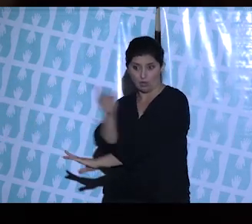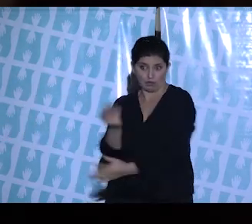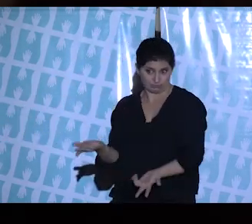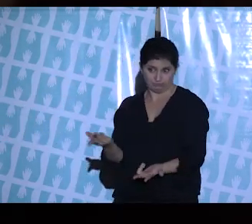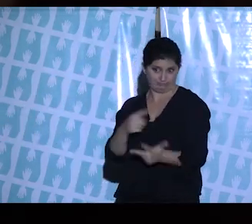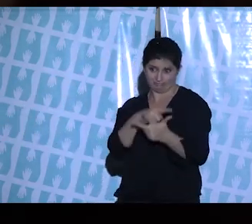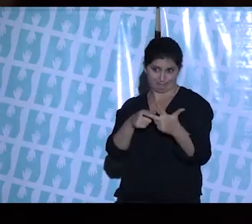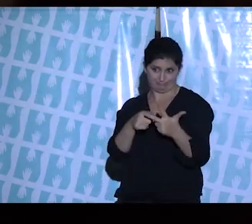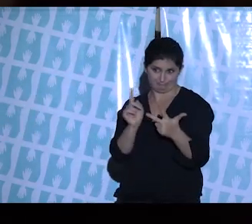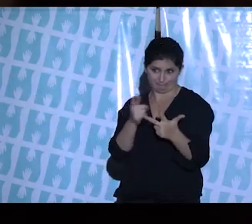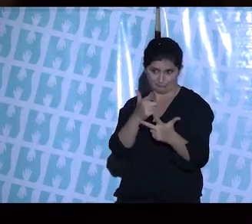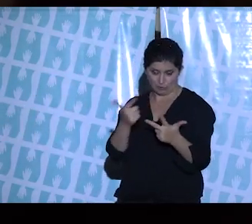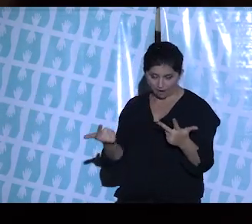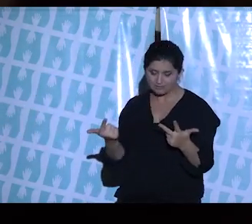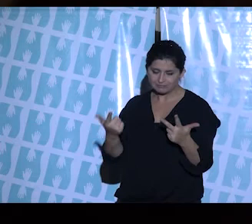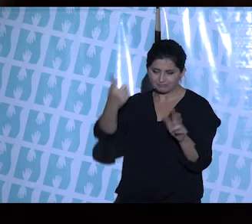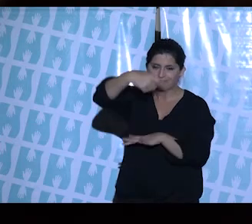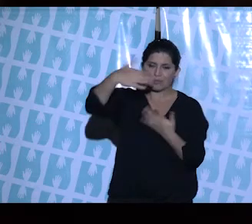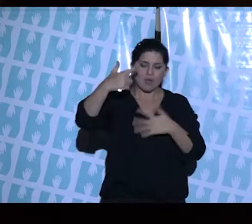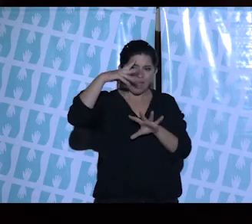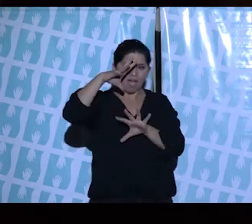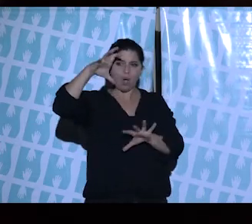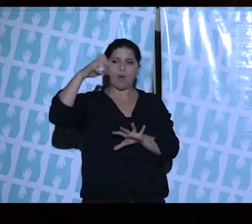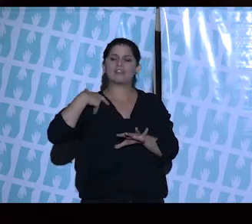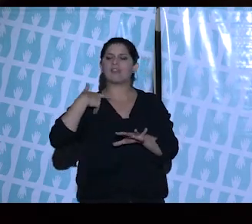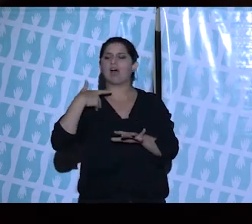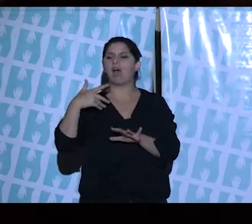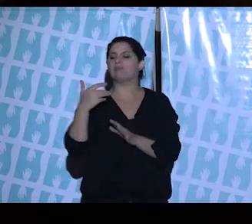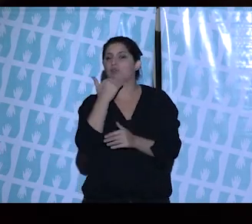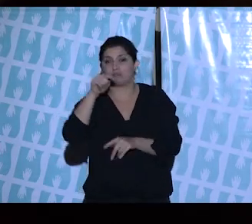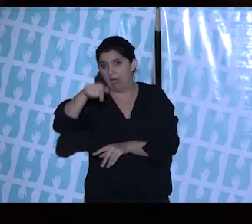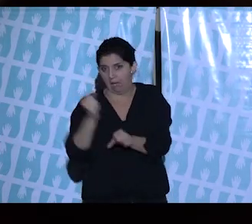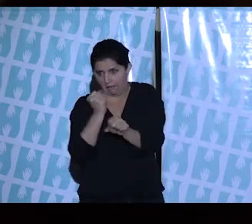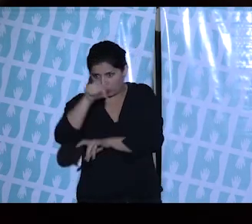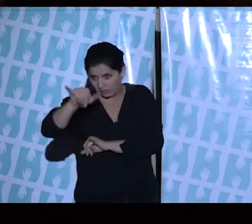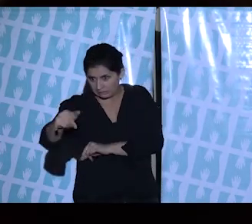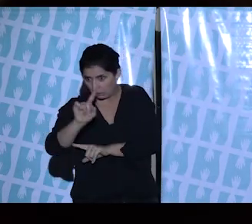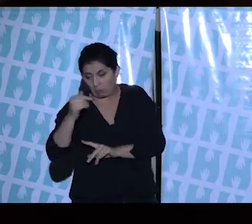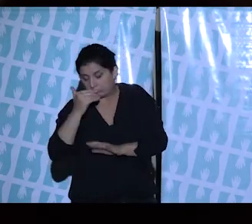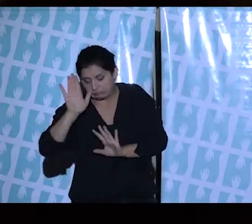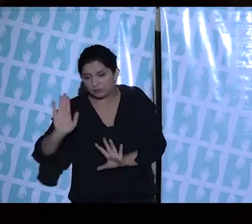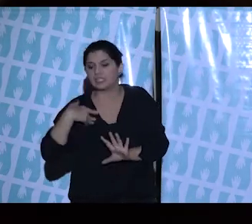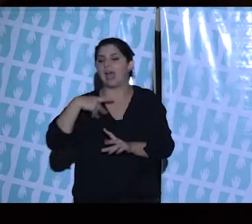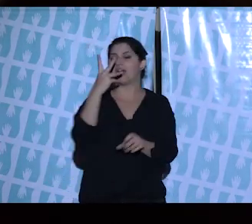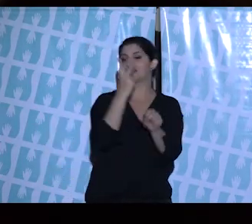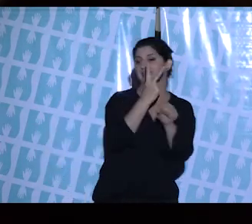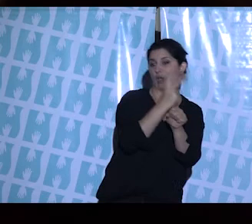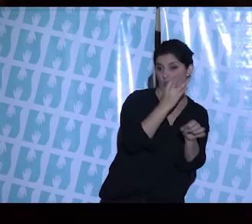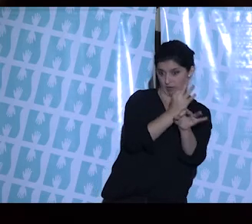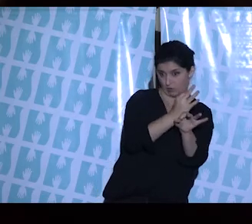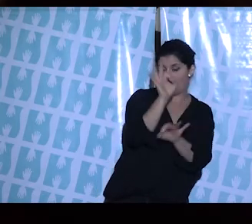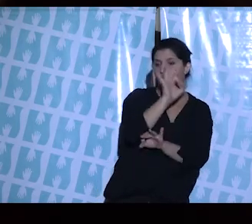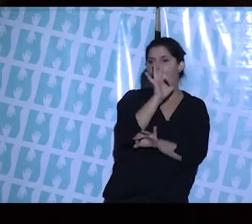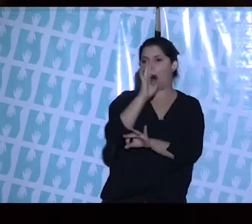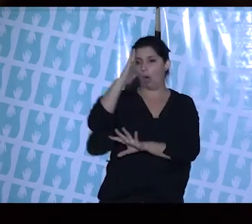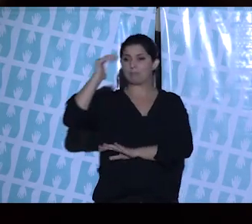sé actualmente si se sigue haciendo, en la escuela secundaria o cuando uno entraba al servicio militar, le hacían lo que